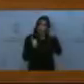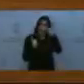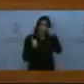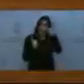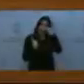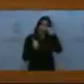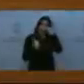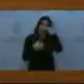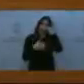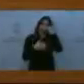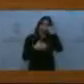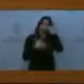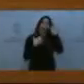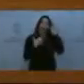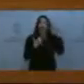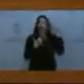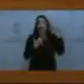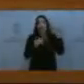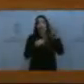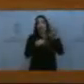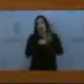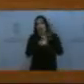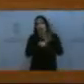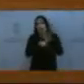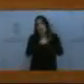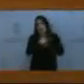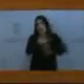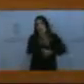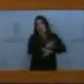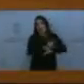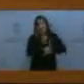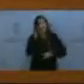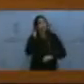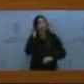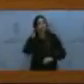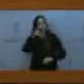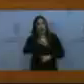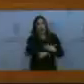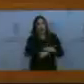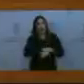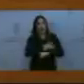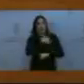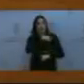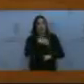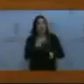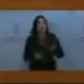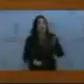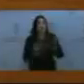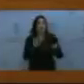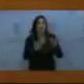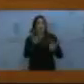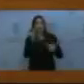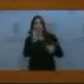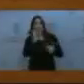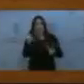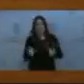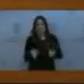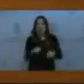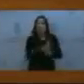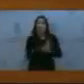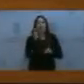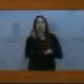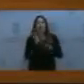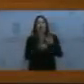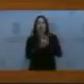por buena o mala la gestión de una consejera de este Gobierno, la de Desarrollo Rural. Y también